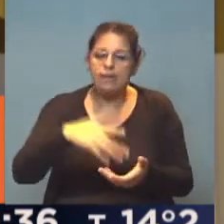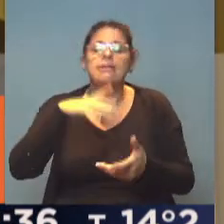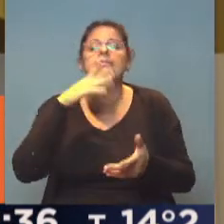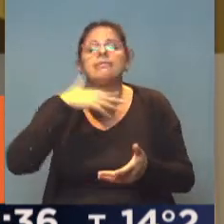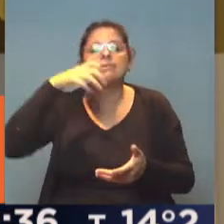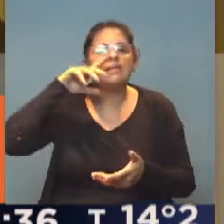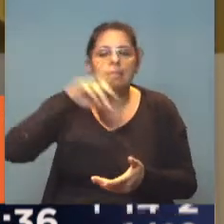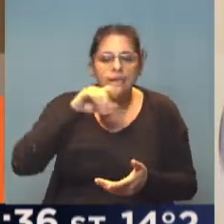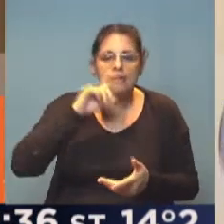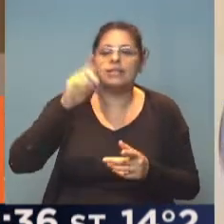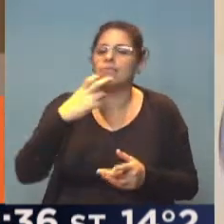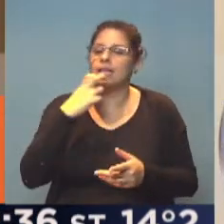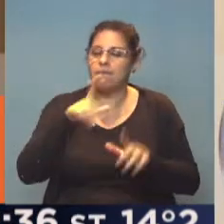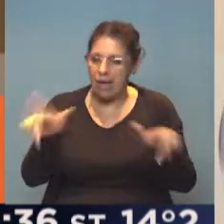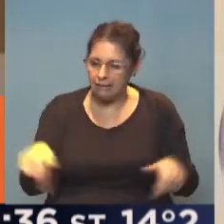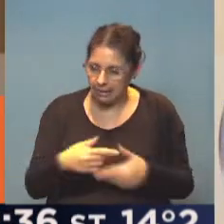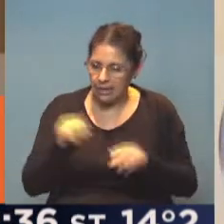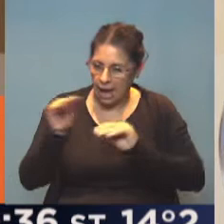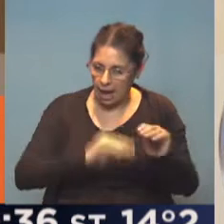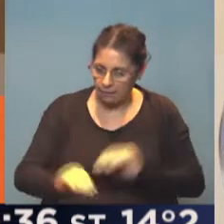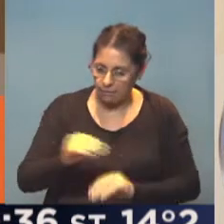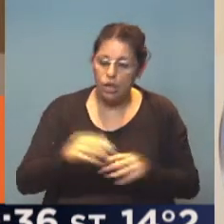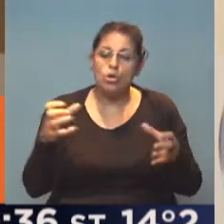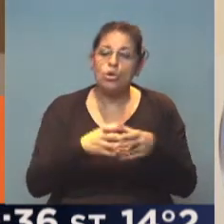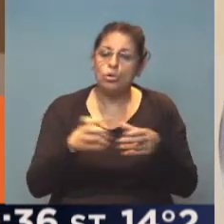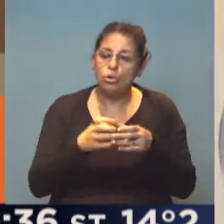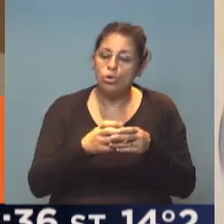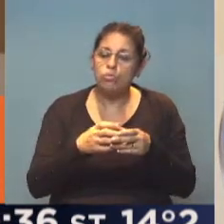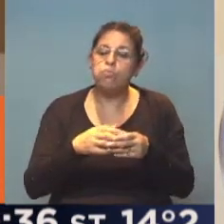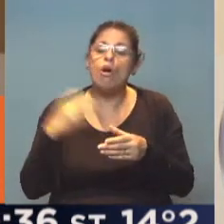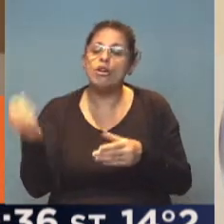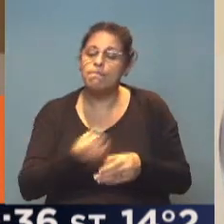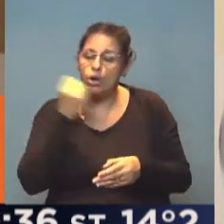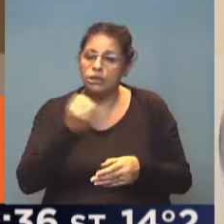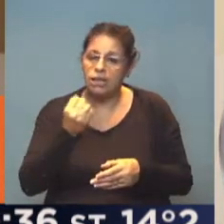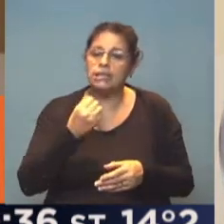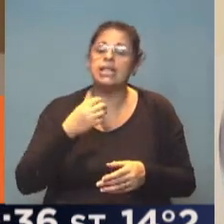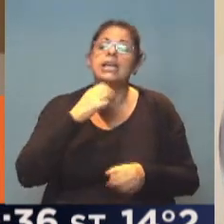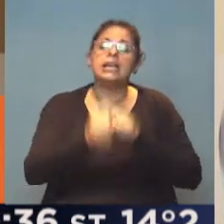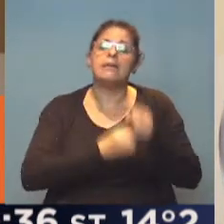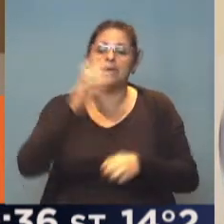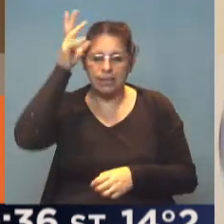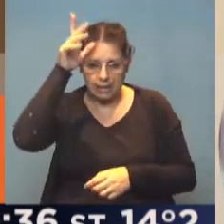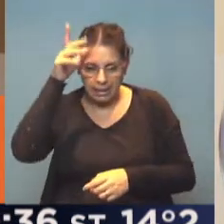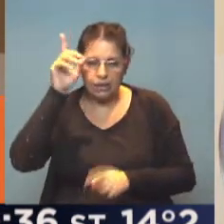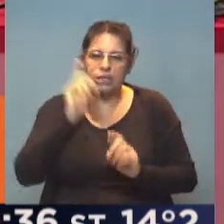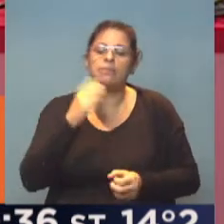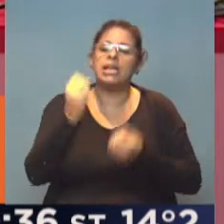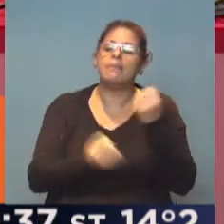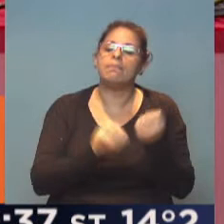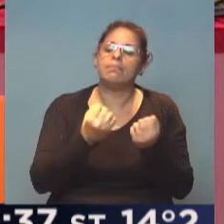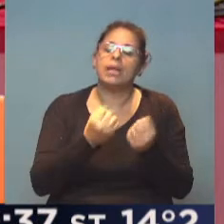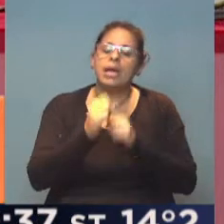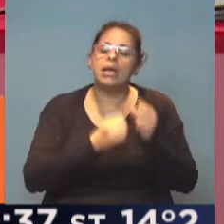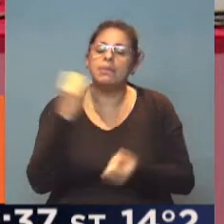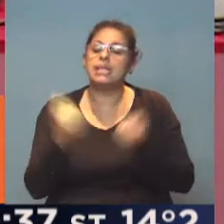y de ensamble de batería. La delegación estuvo compuesta por un importante grupo de empresas italianas. La automotriz de ese país, Fiat,